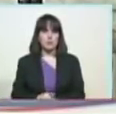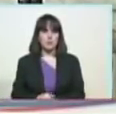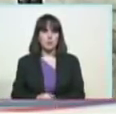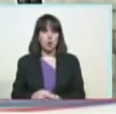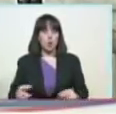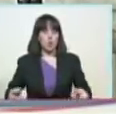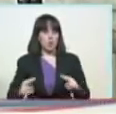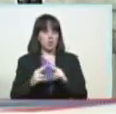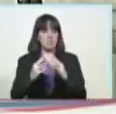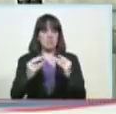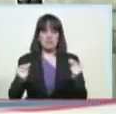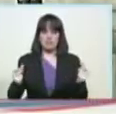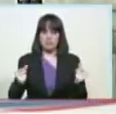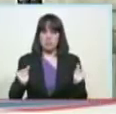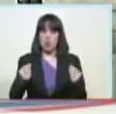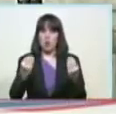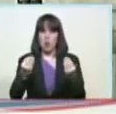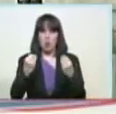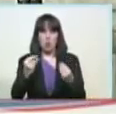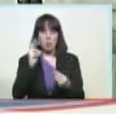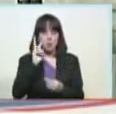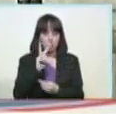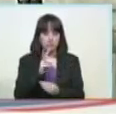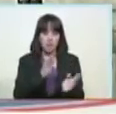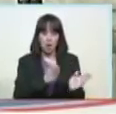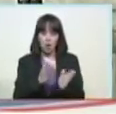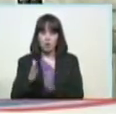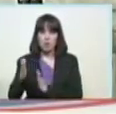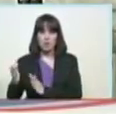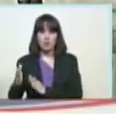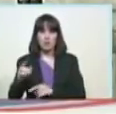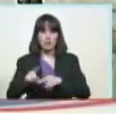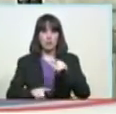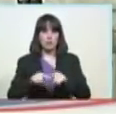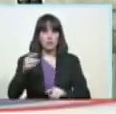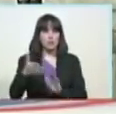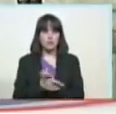estoy descubriendo el agua tibia solo lo estoy ordenando metodológicamente